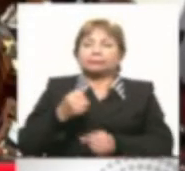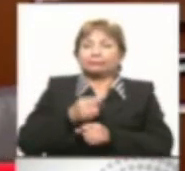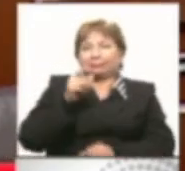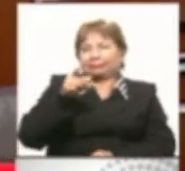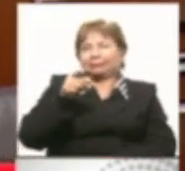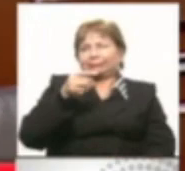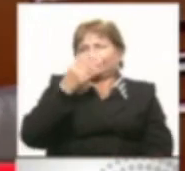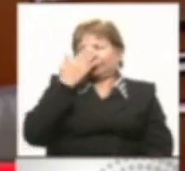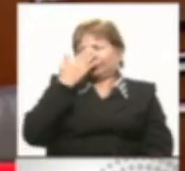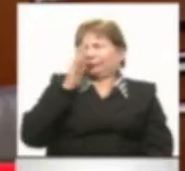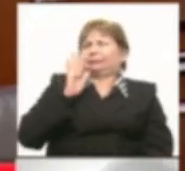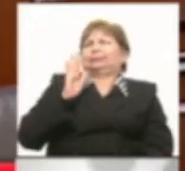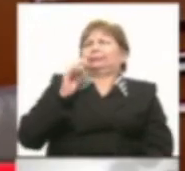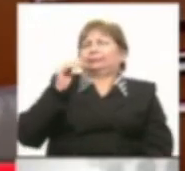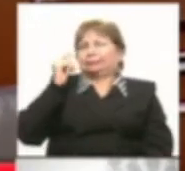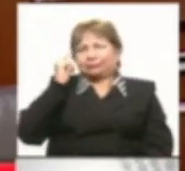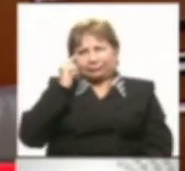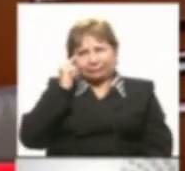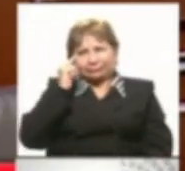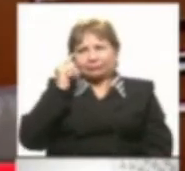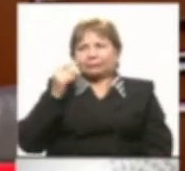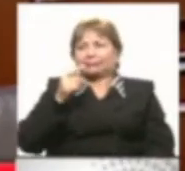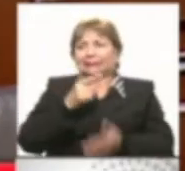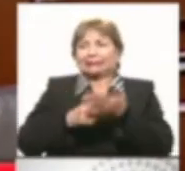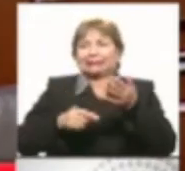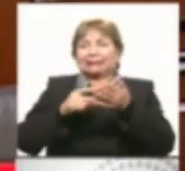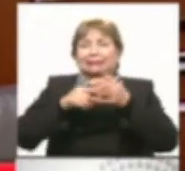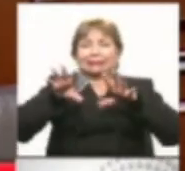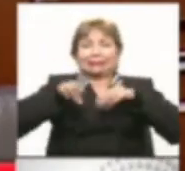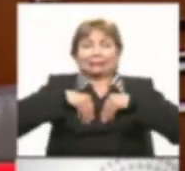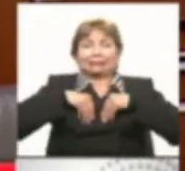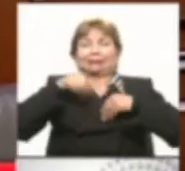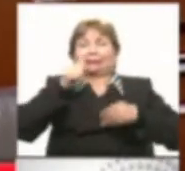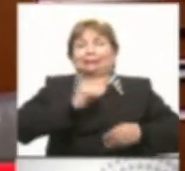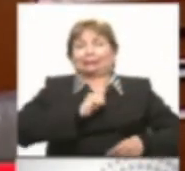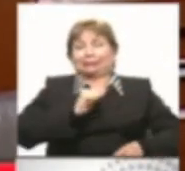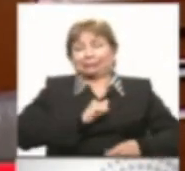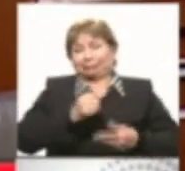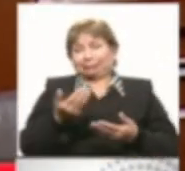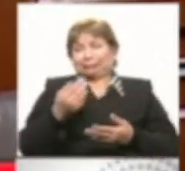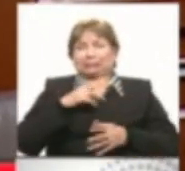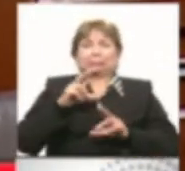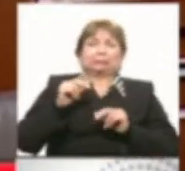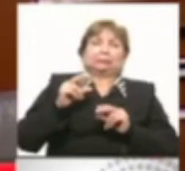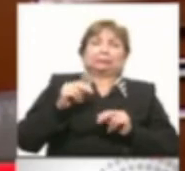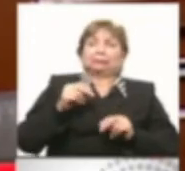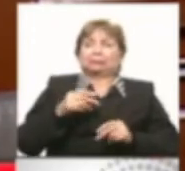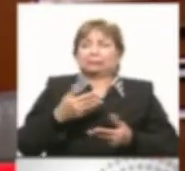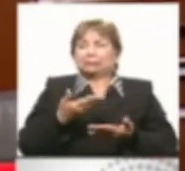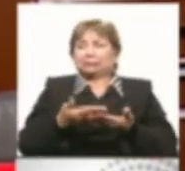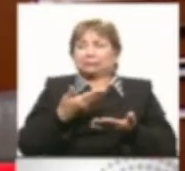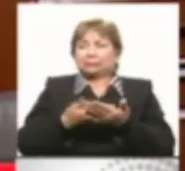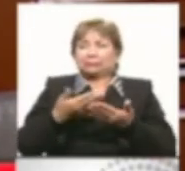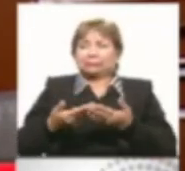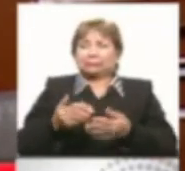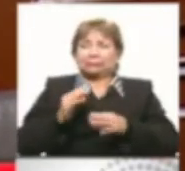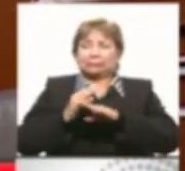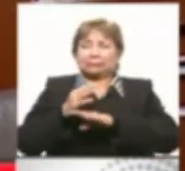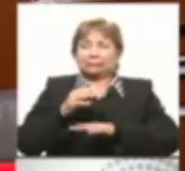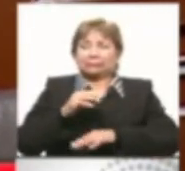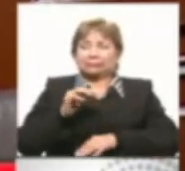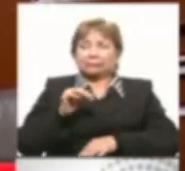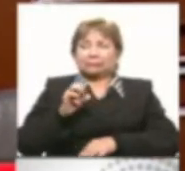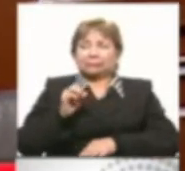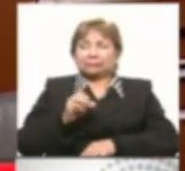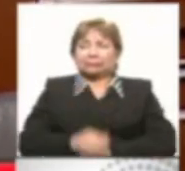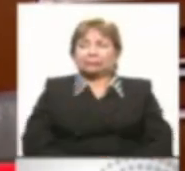Usted se ignora, se niega a sí mismo. A usted se le cuestiona... Dirígete a la mesa, por